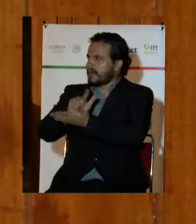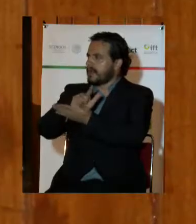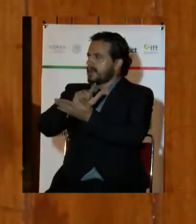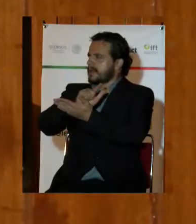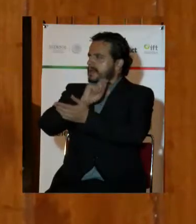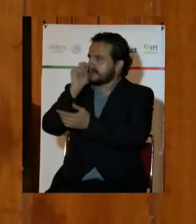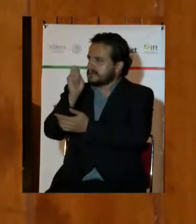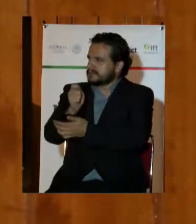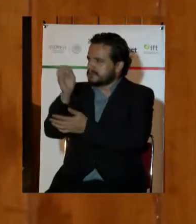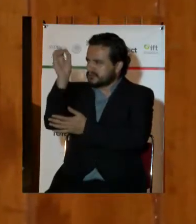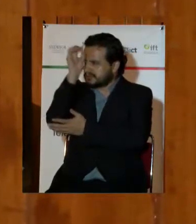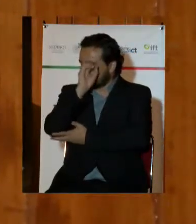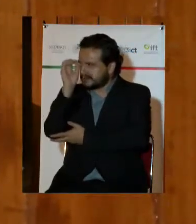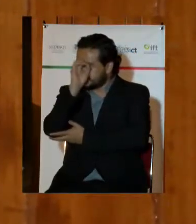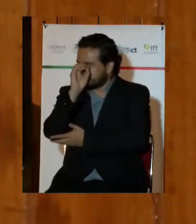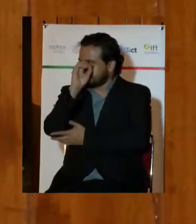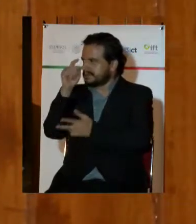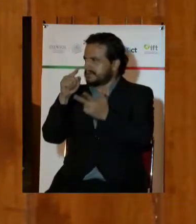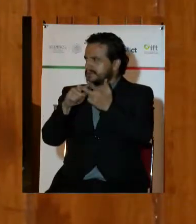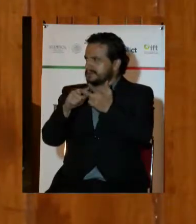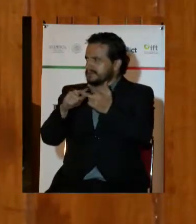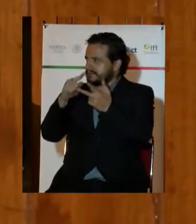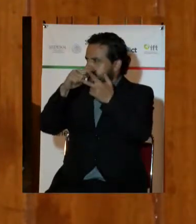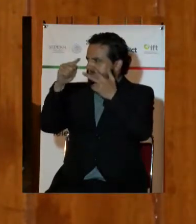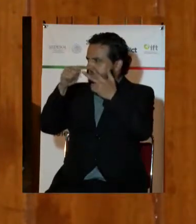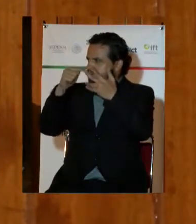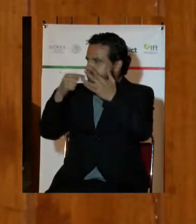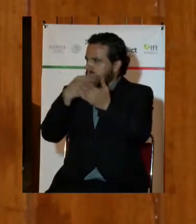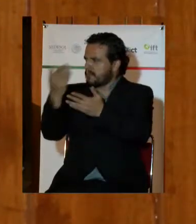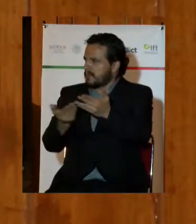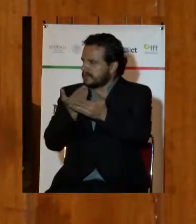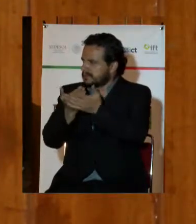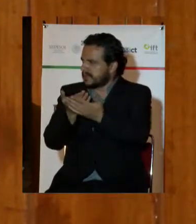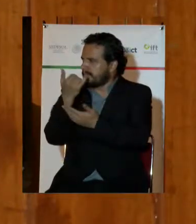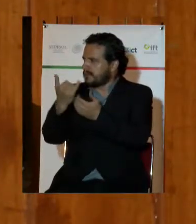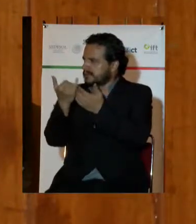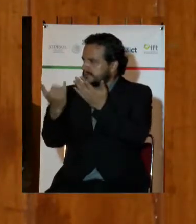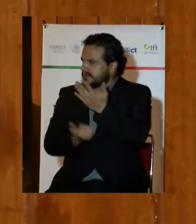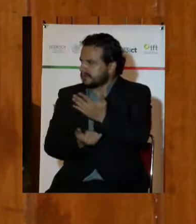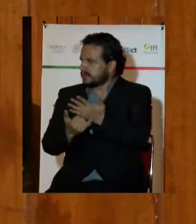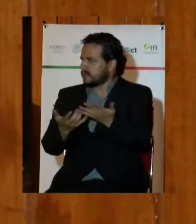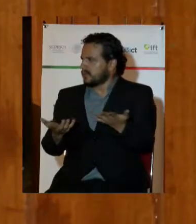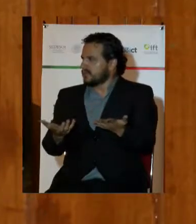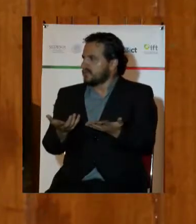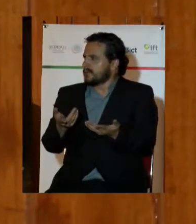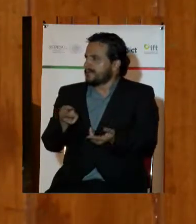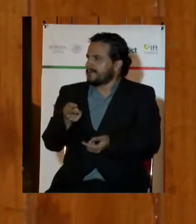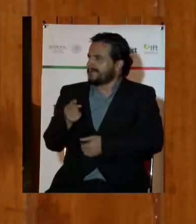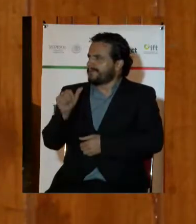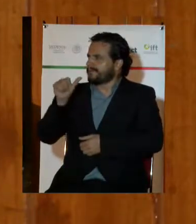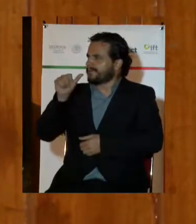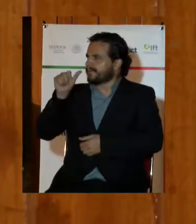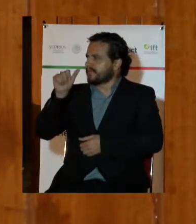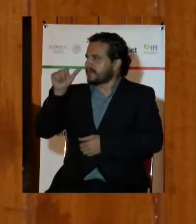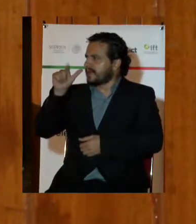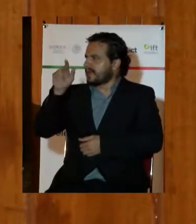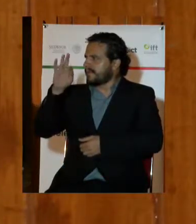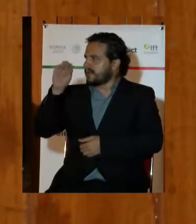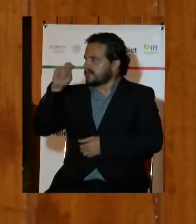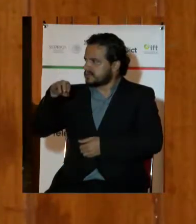los lineamientos, que está allí posteada en nuestro sitio, se pueden ver todos los comentarios de